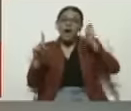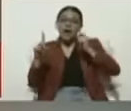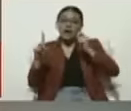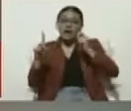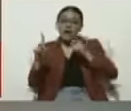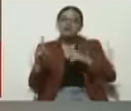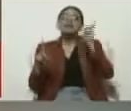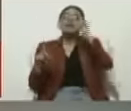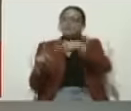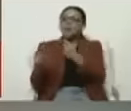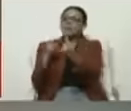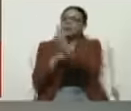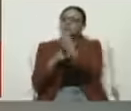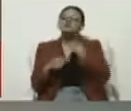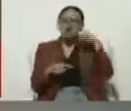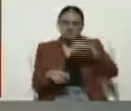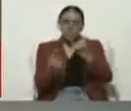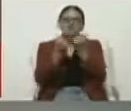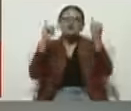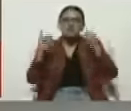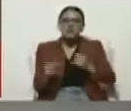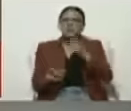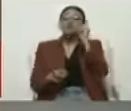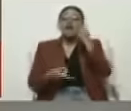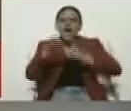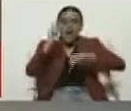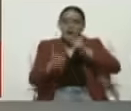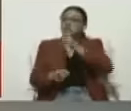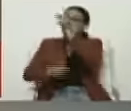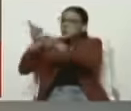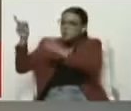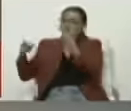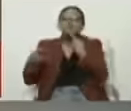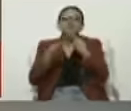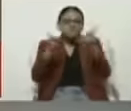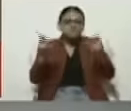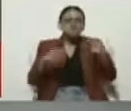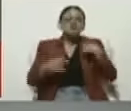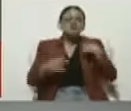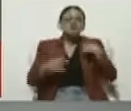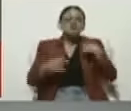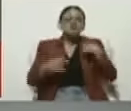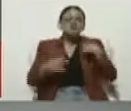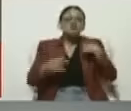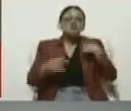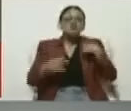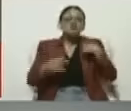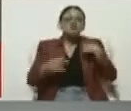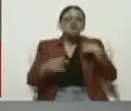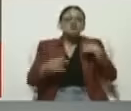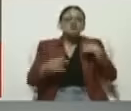declaraba independiente, que por cierto hay varios alcaldes que se declararon independientes.